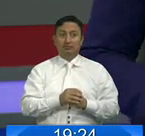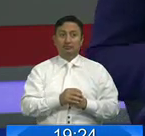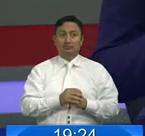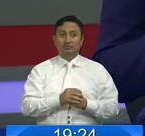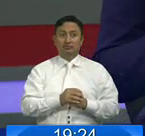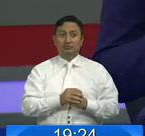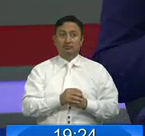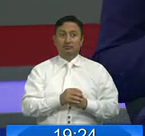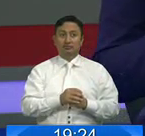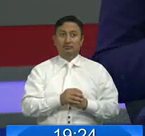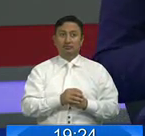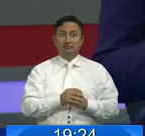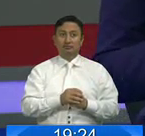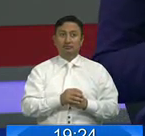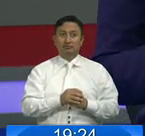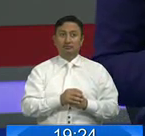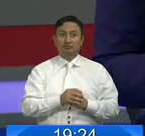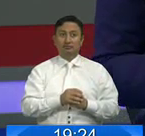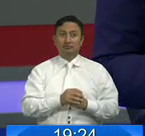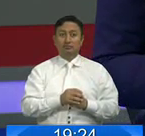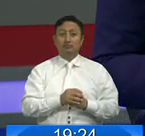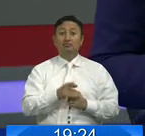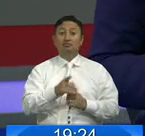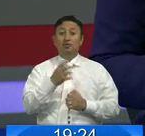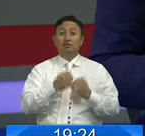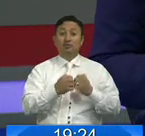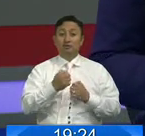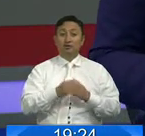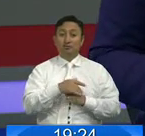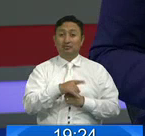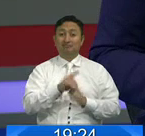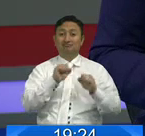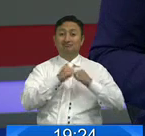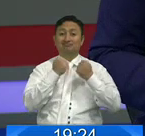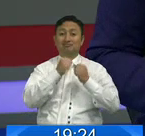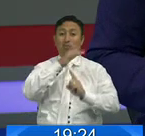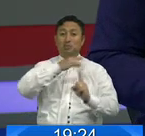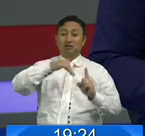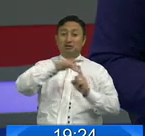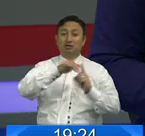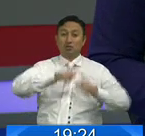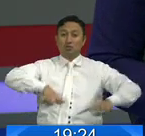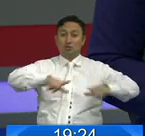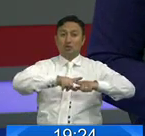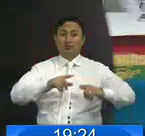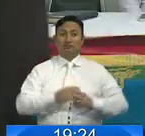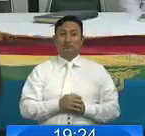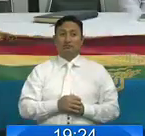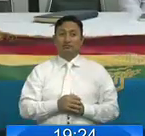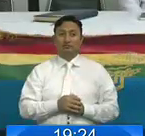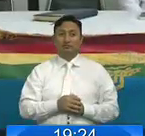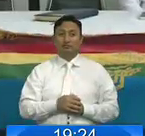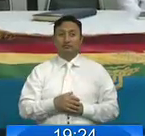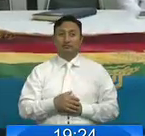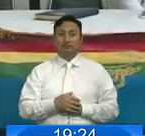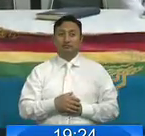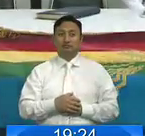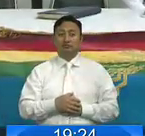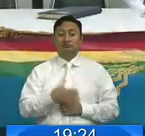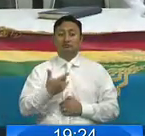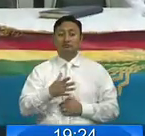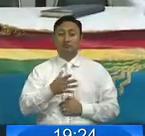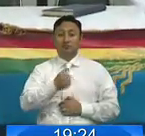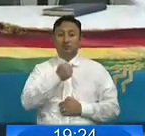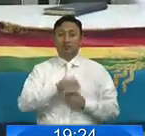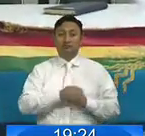Pananza-Sancaco. Denuncian que estarían causando múltiples conflictos socioambientales en la zona. Fue en rueda de prensa